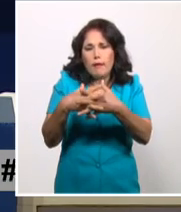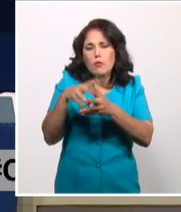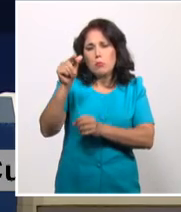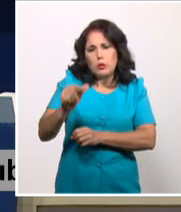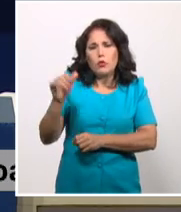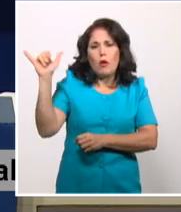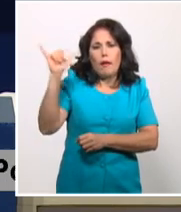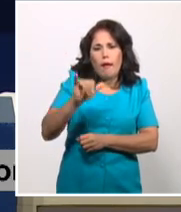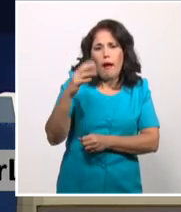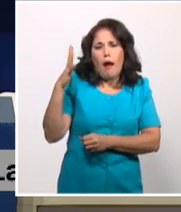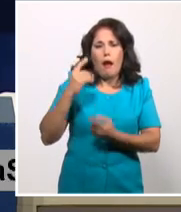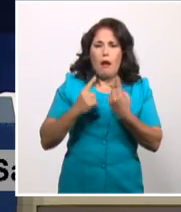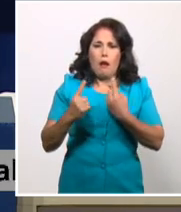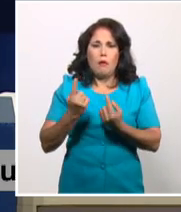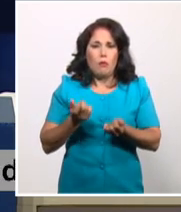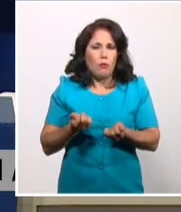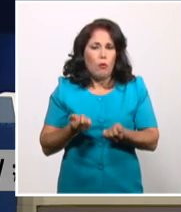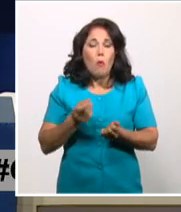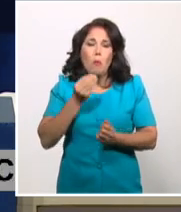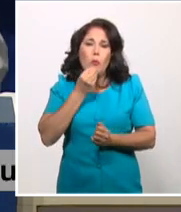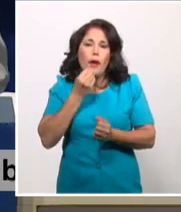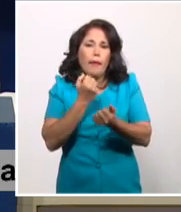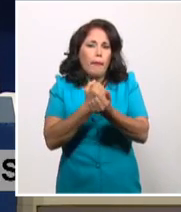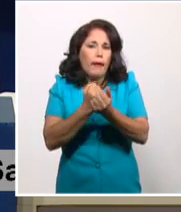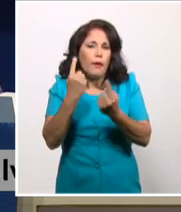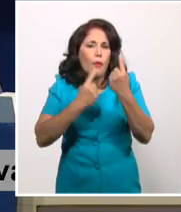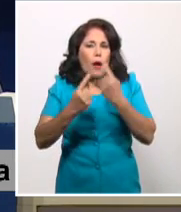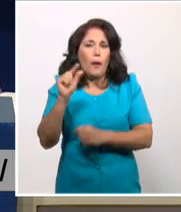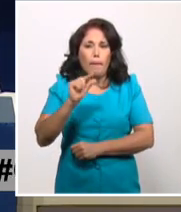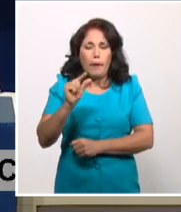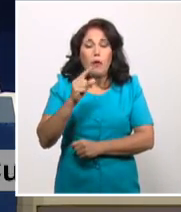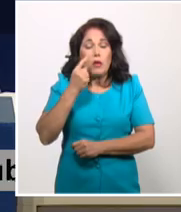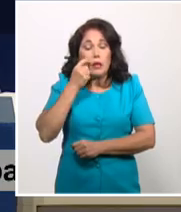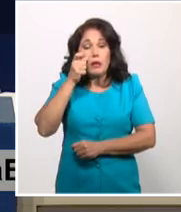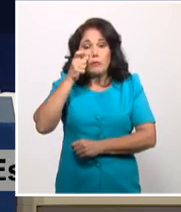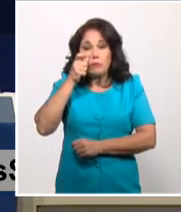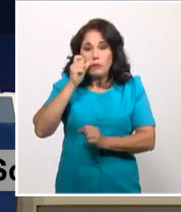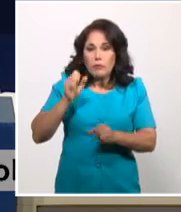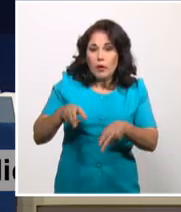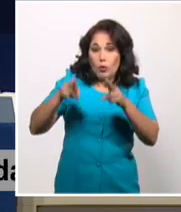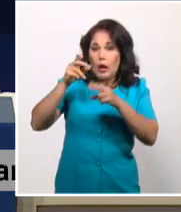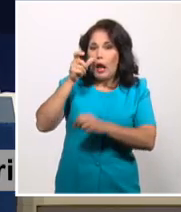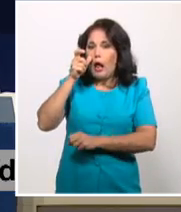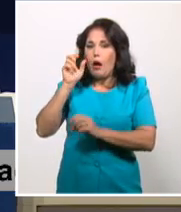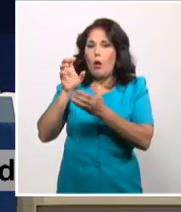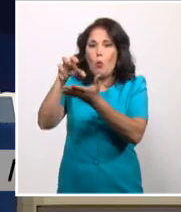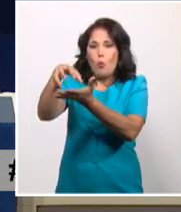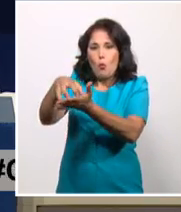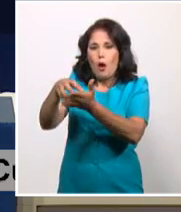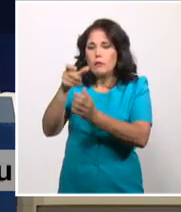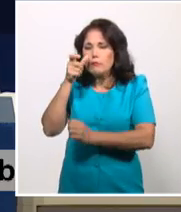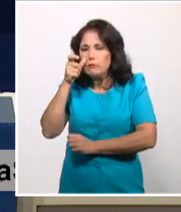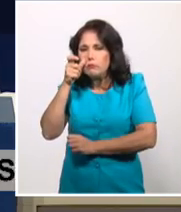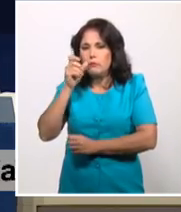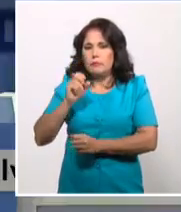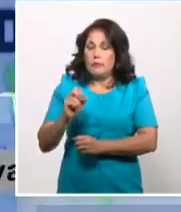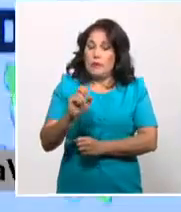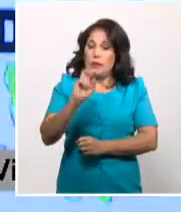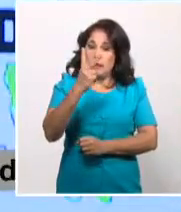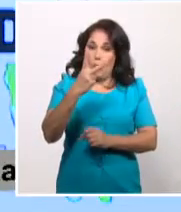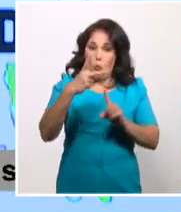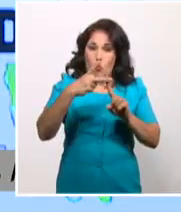de riesgo menor y se someten a vigilancia en este lugar. La segunda pregunta